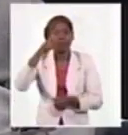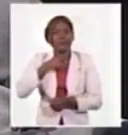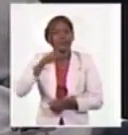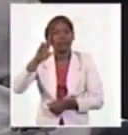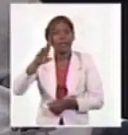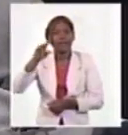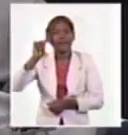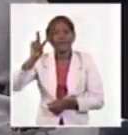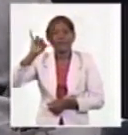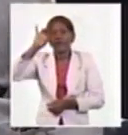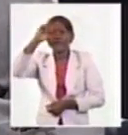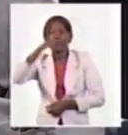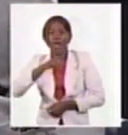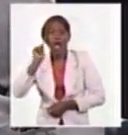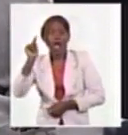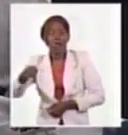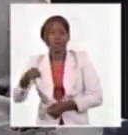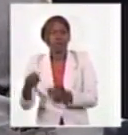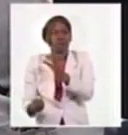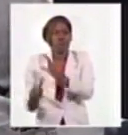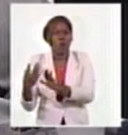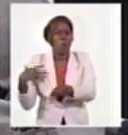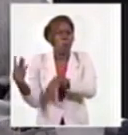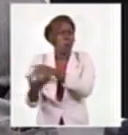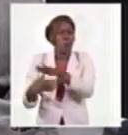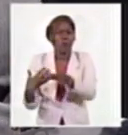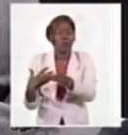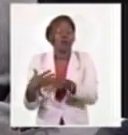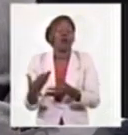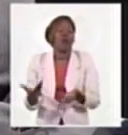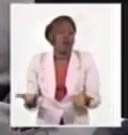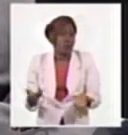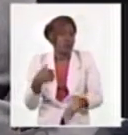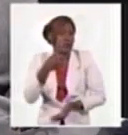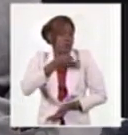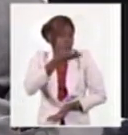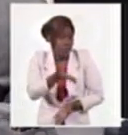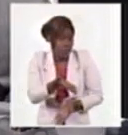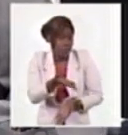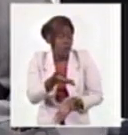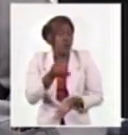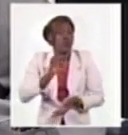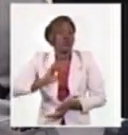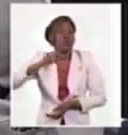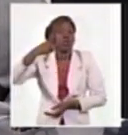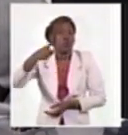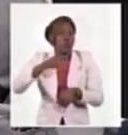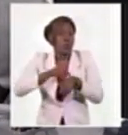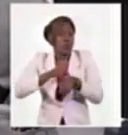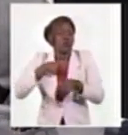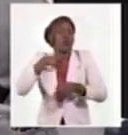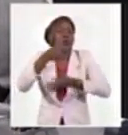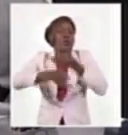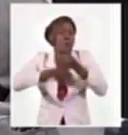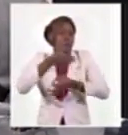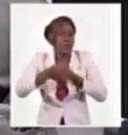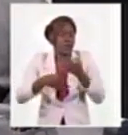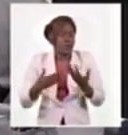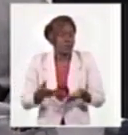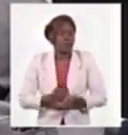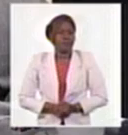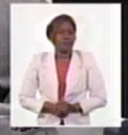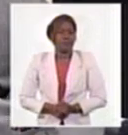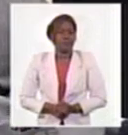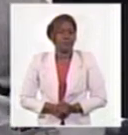esa es un segundo momento que yo pensaba abordar. Es decir, la situación en Europa se ha